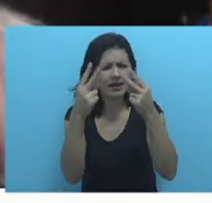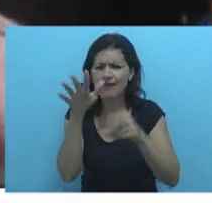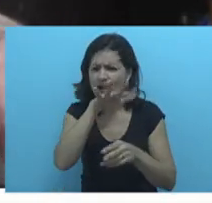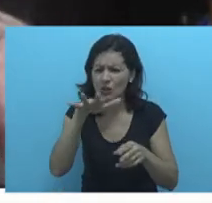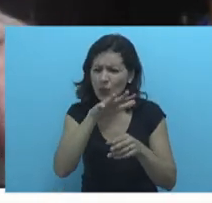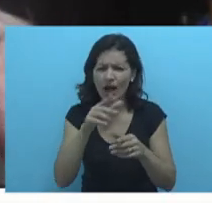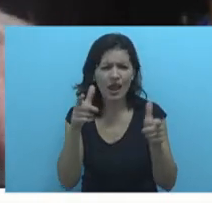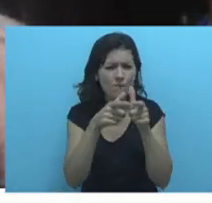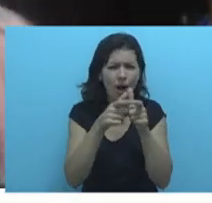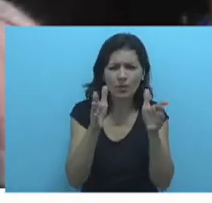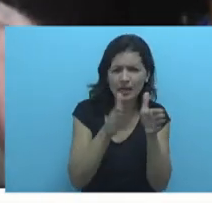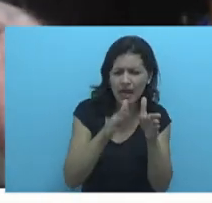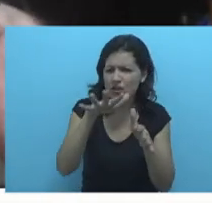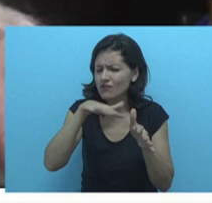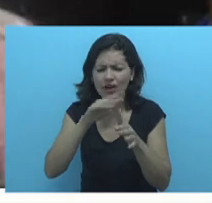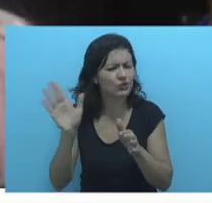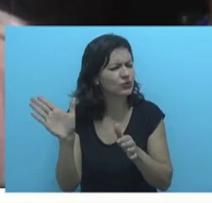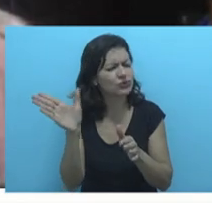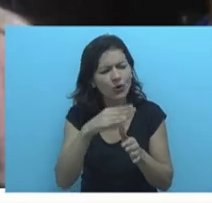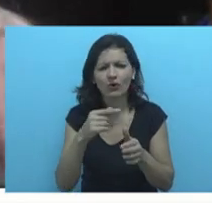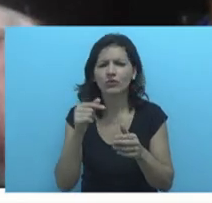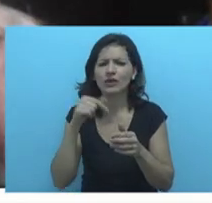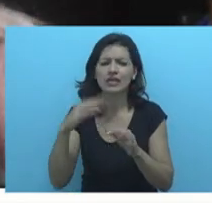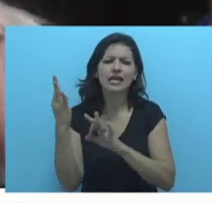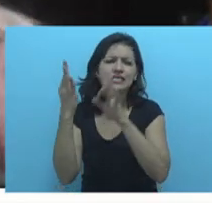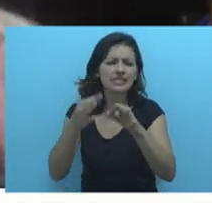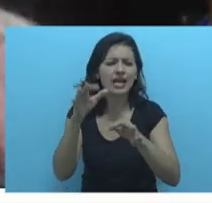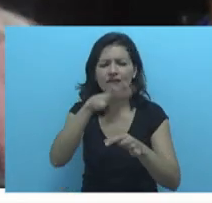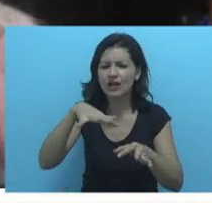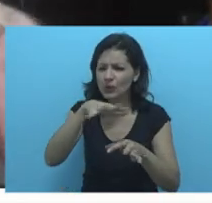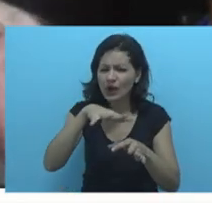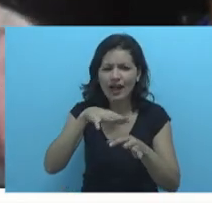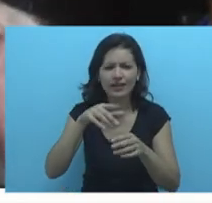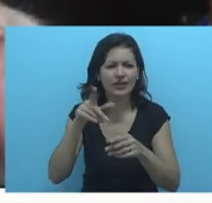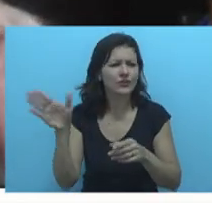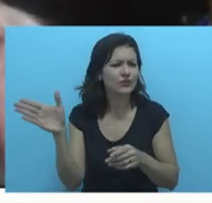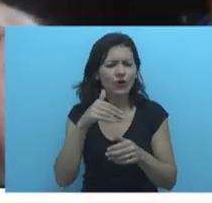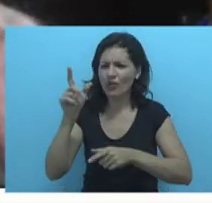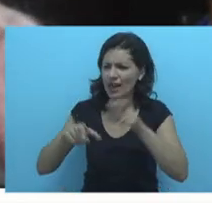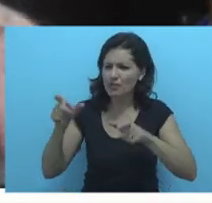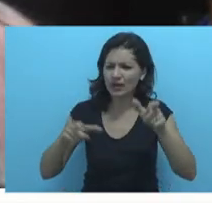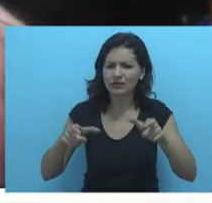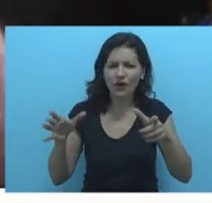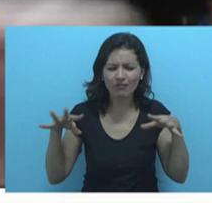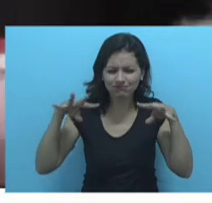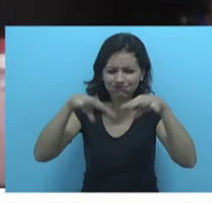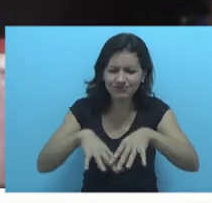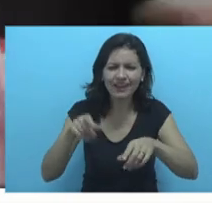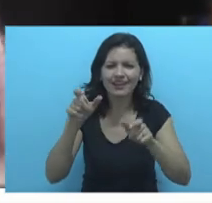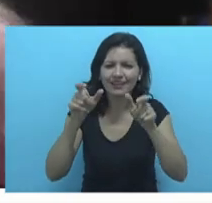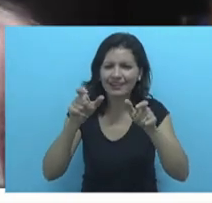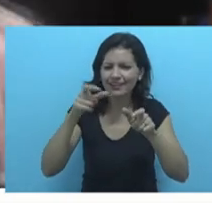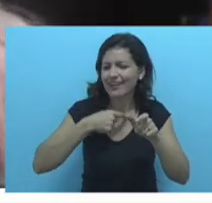institución, municipalidad o comuna, y todos querían saludarlo, sacarse una foto con él. Y él cálidamente accedía. Tuve la suerte